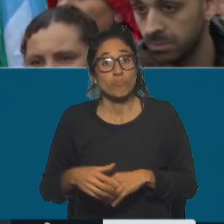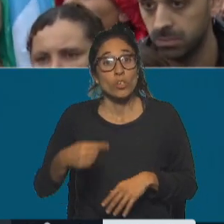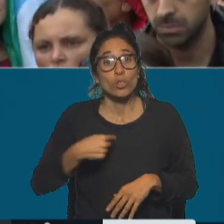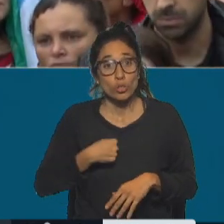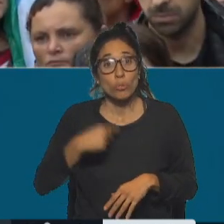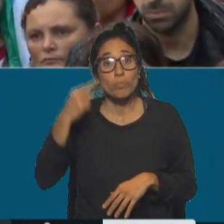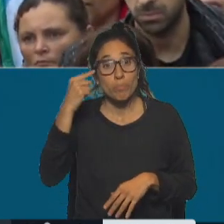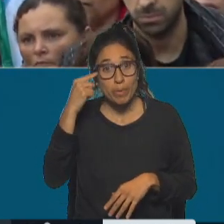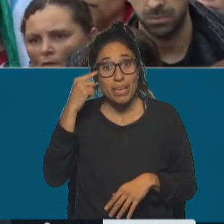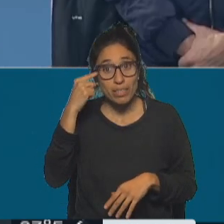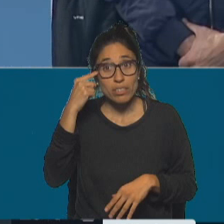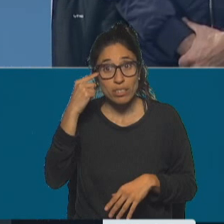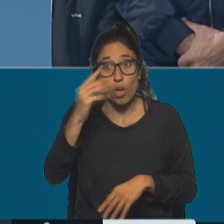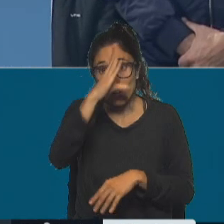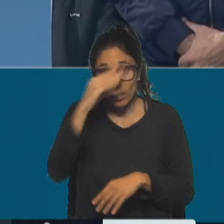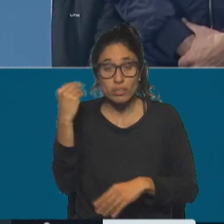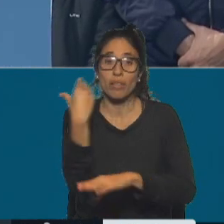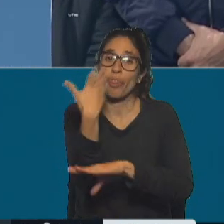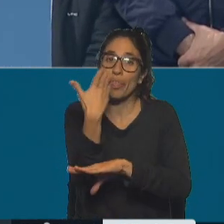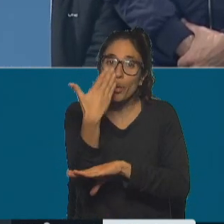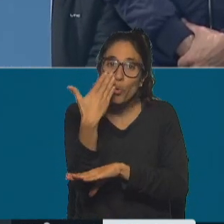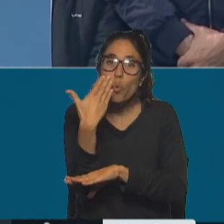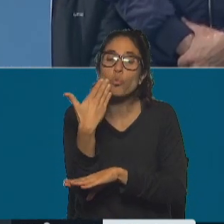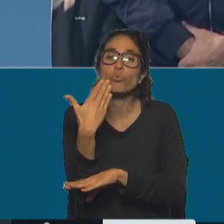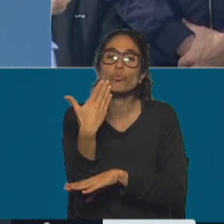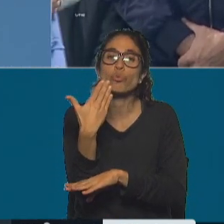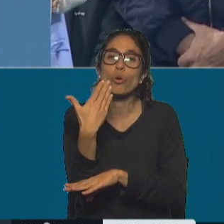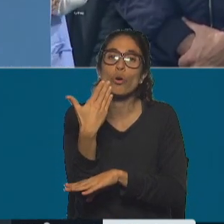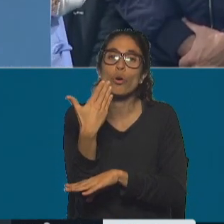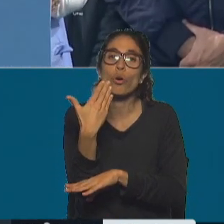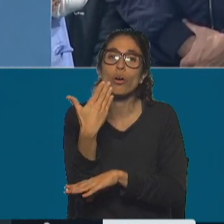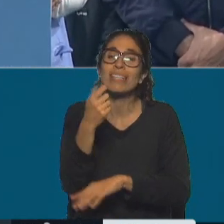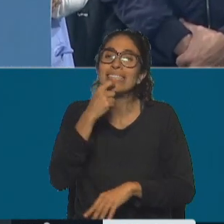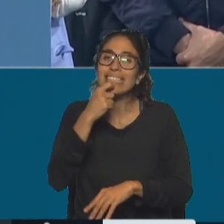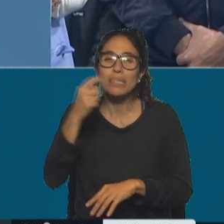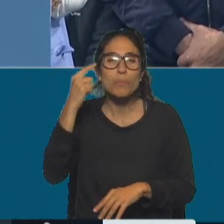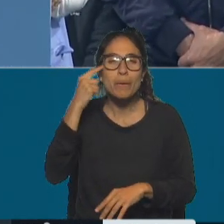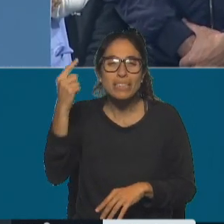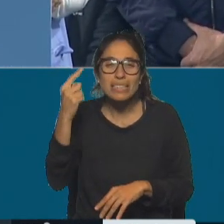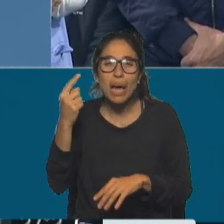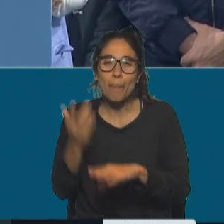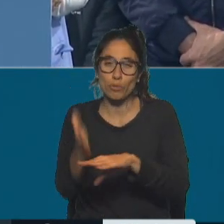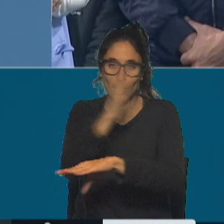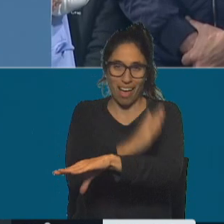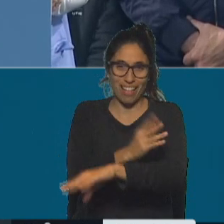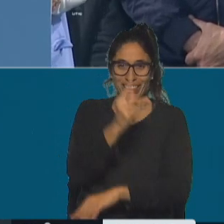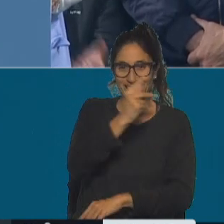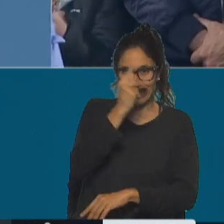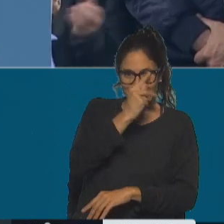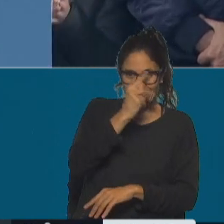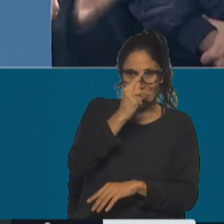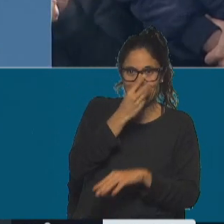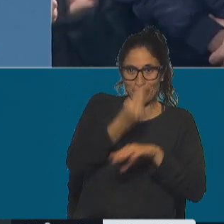de la vicepresidenta, que me parece que esas palabras de Néstor Kirchner de alguna manera fueron un volver a repactar con